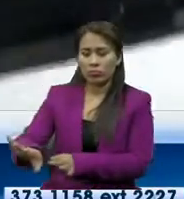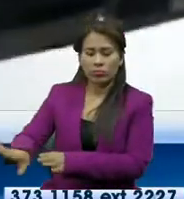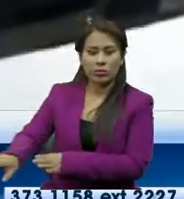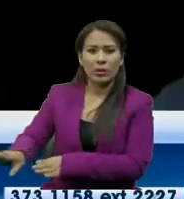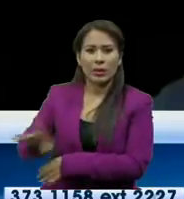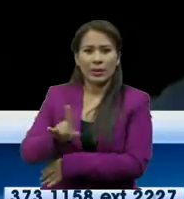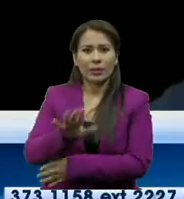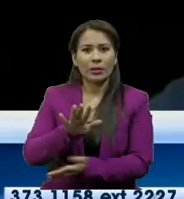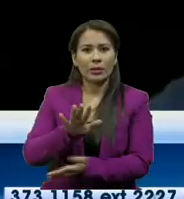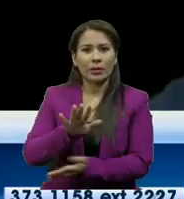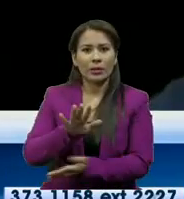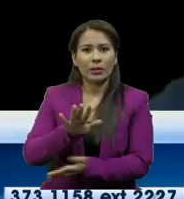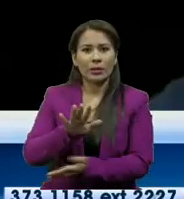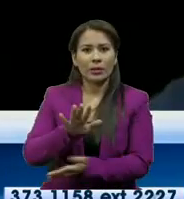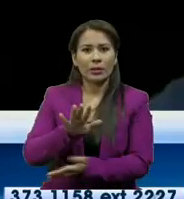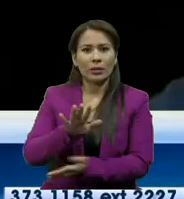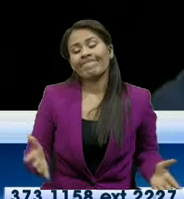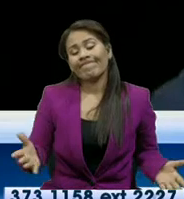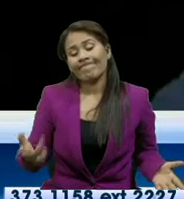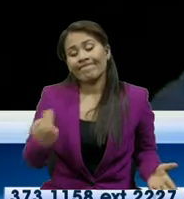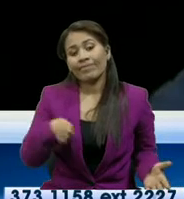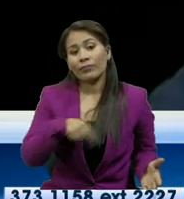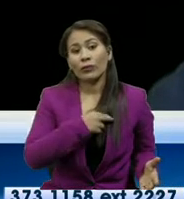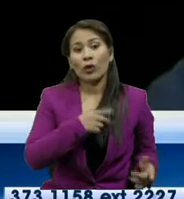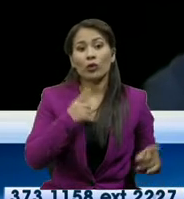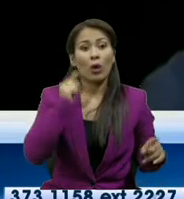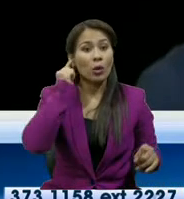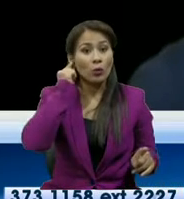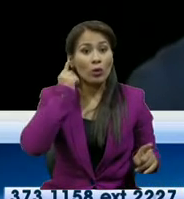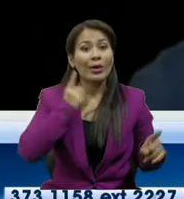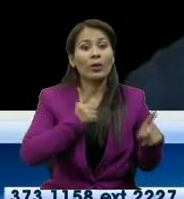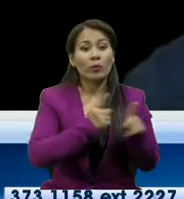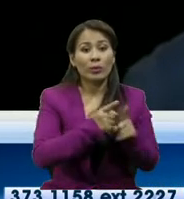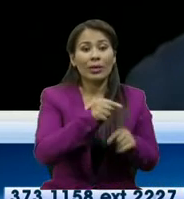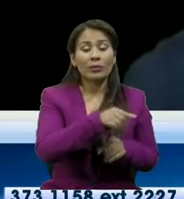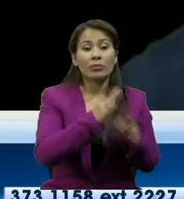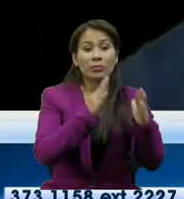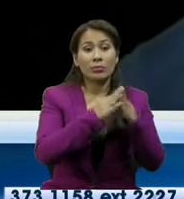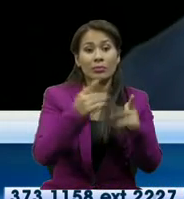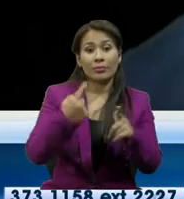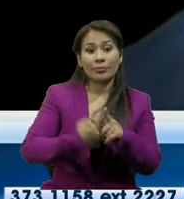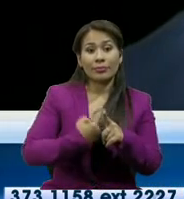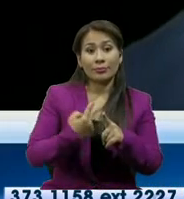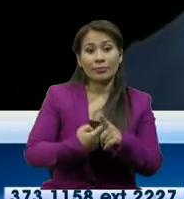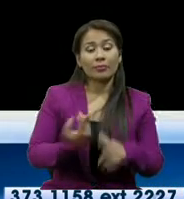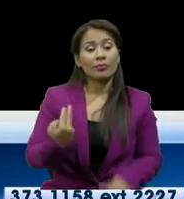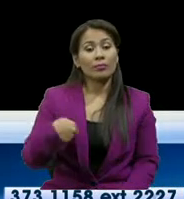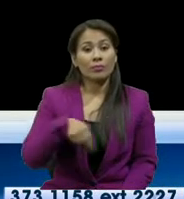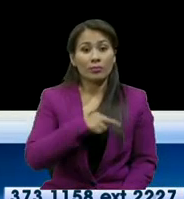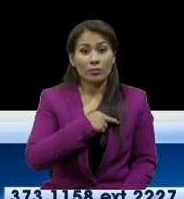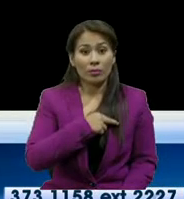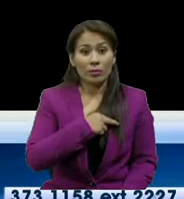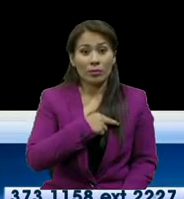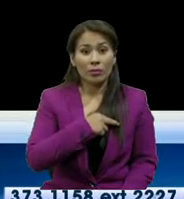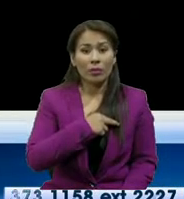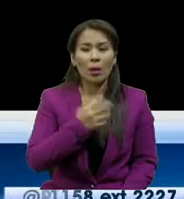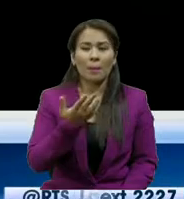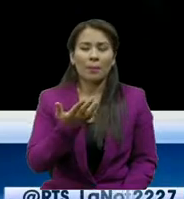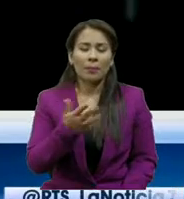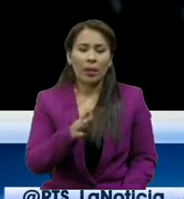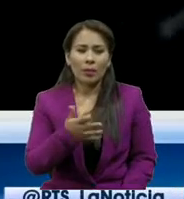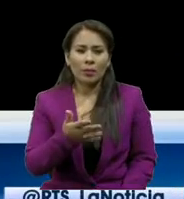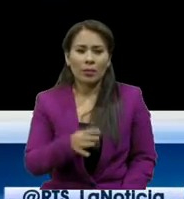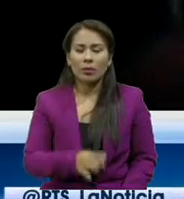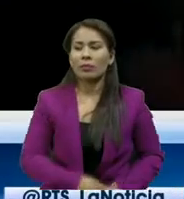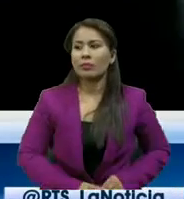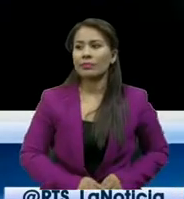Tranquila, amor. Bueno, nosotros lo encontramos en el domicilio, la señora arrendaba, entonces nosotros tuvimos más o menos que hacer